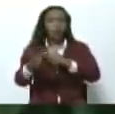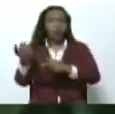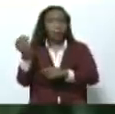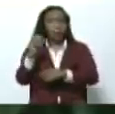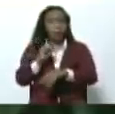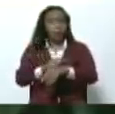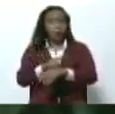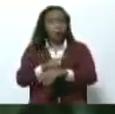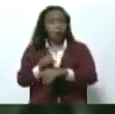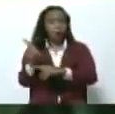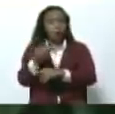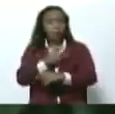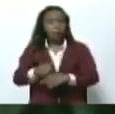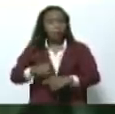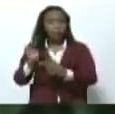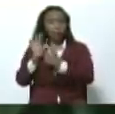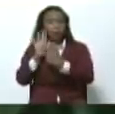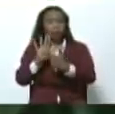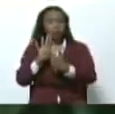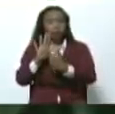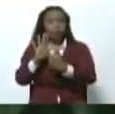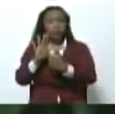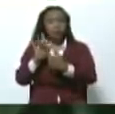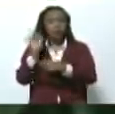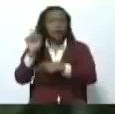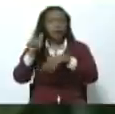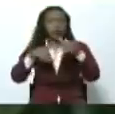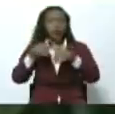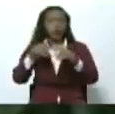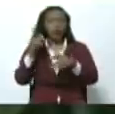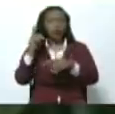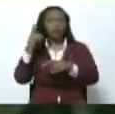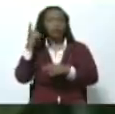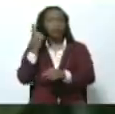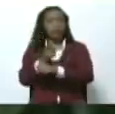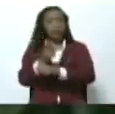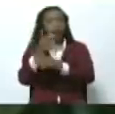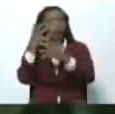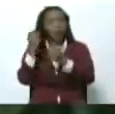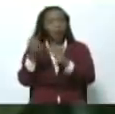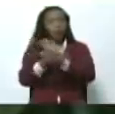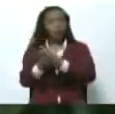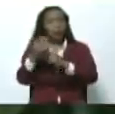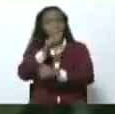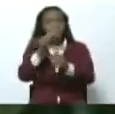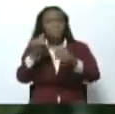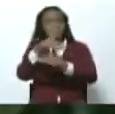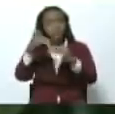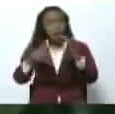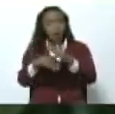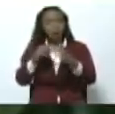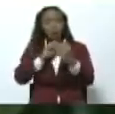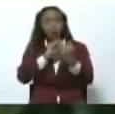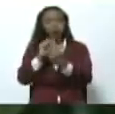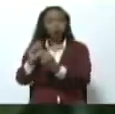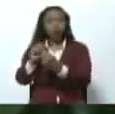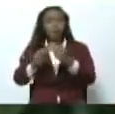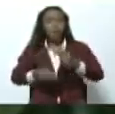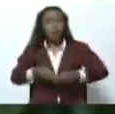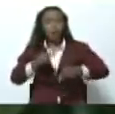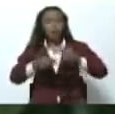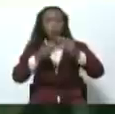temprano, presidente, usted señaló que quienes resultaran electos debían entenderse bajo un diálogo constructivo, lo acaba de reiterar en este